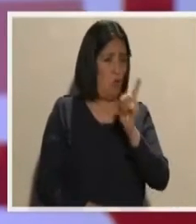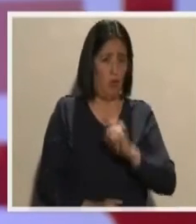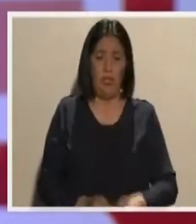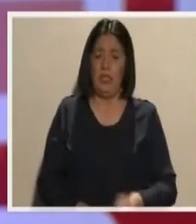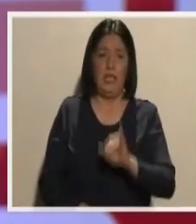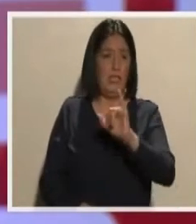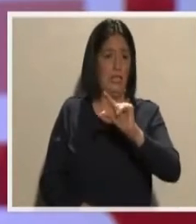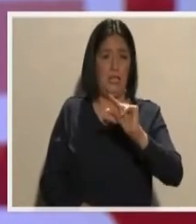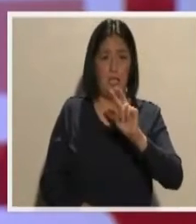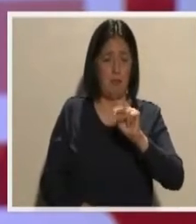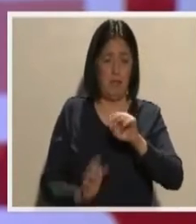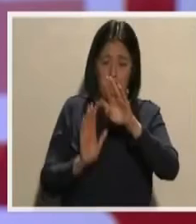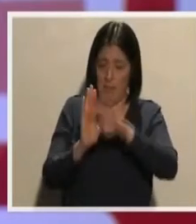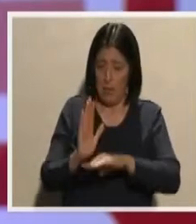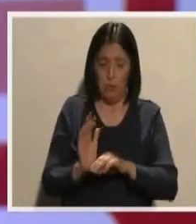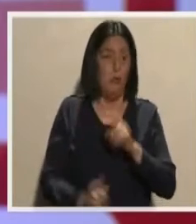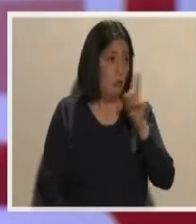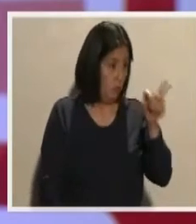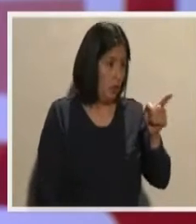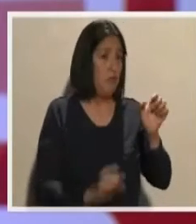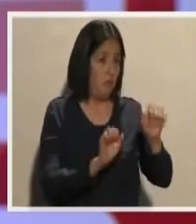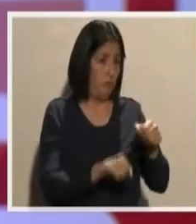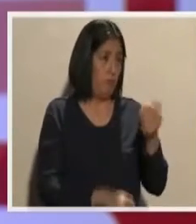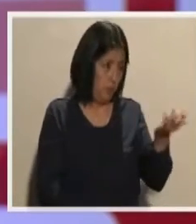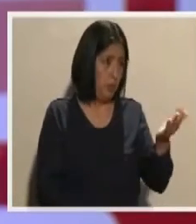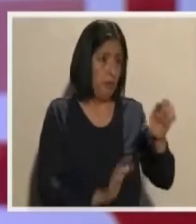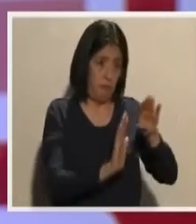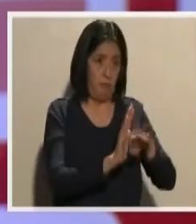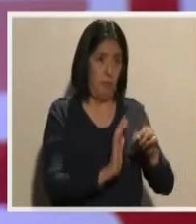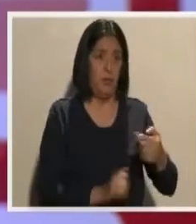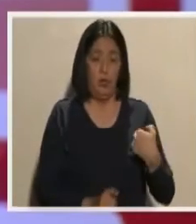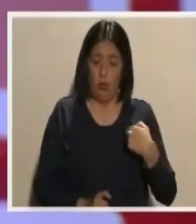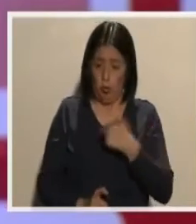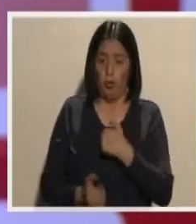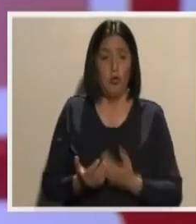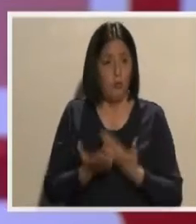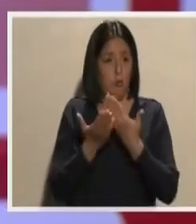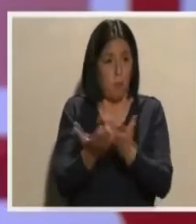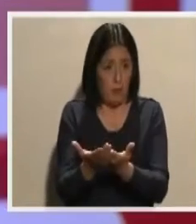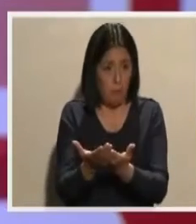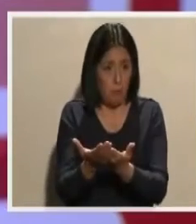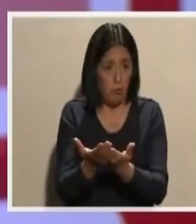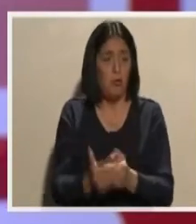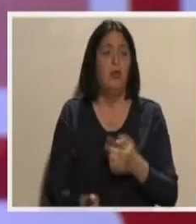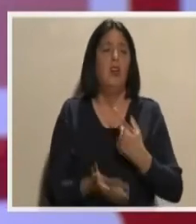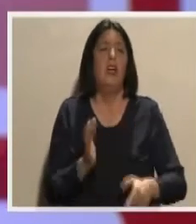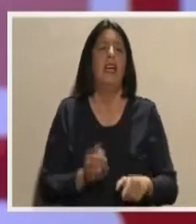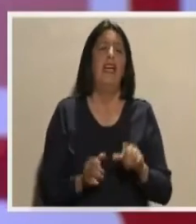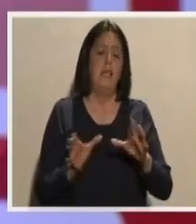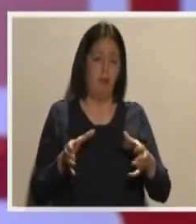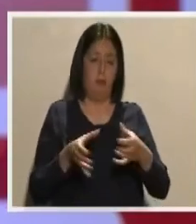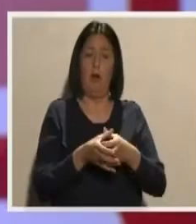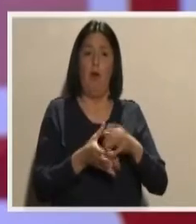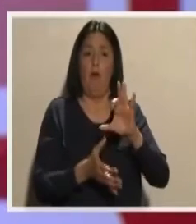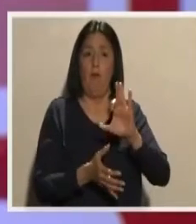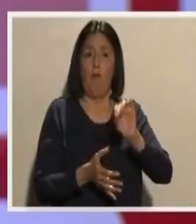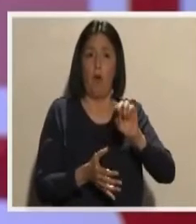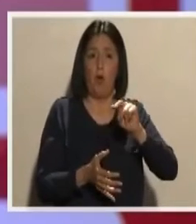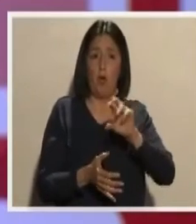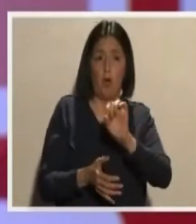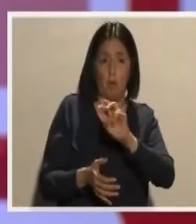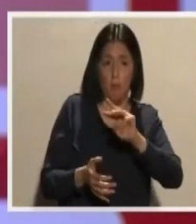IGB, como sí lo contempla usted, señor Kuczynski. Nosotros lo que proponemos es el Foncomún, que ya tiene 2 puntos de